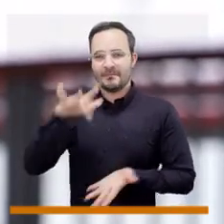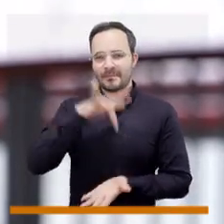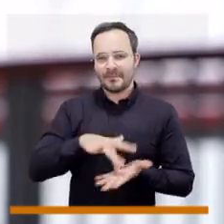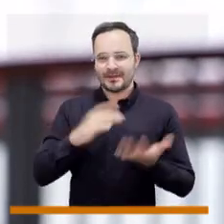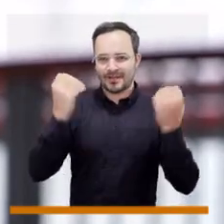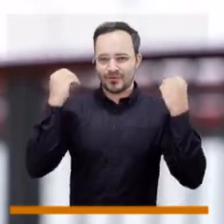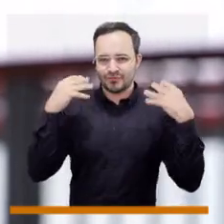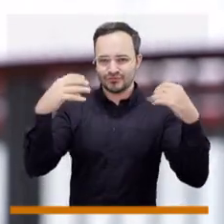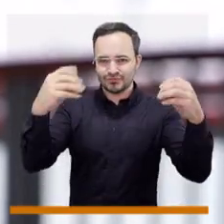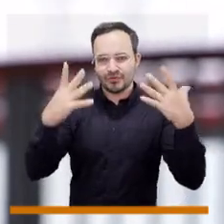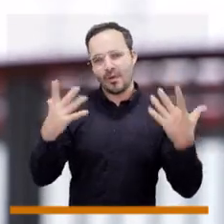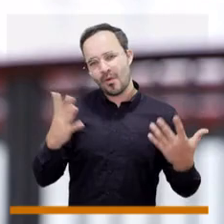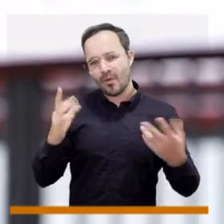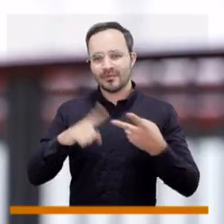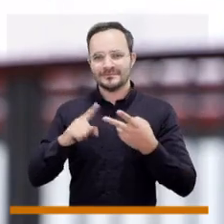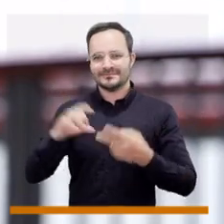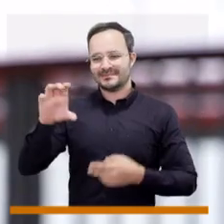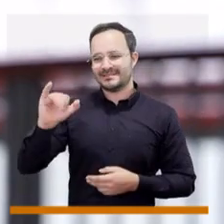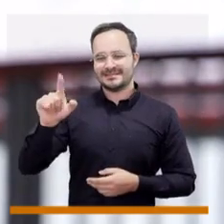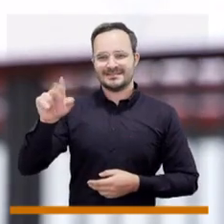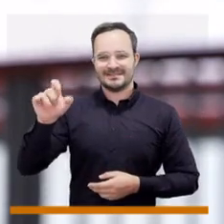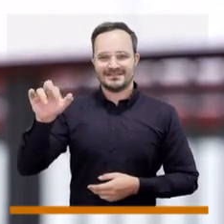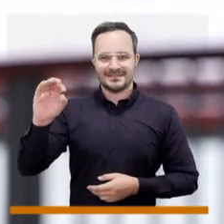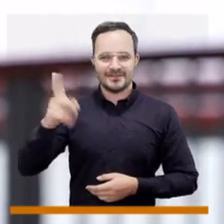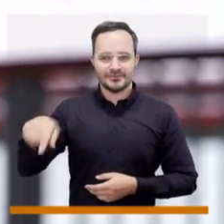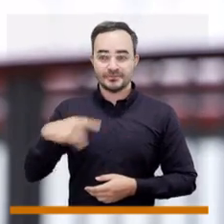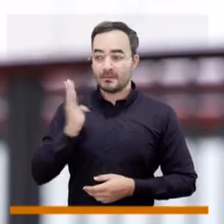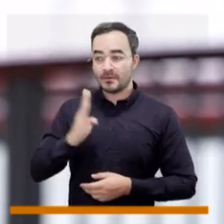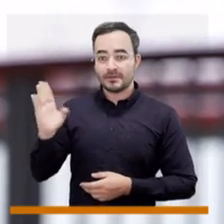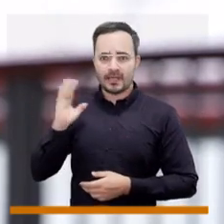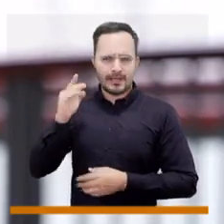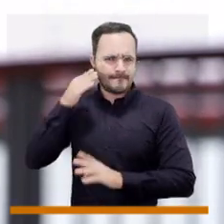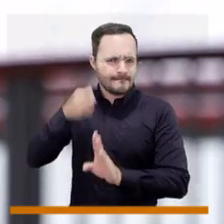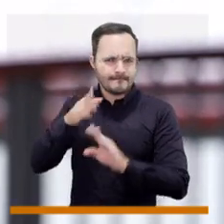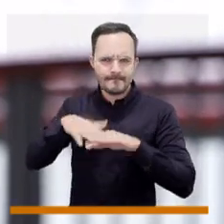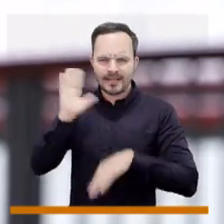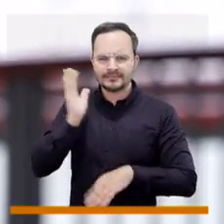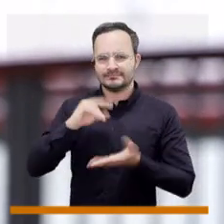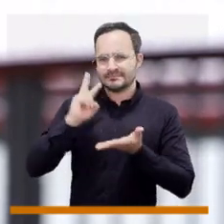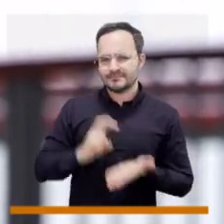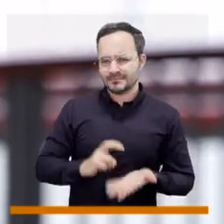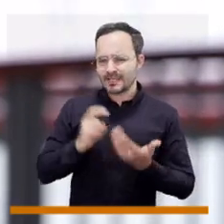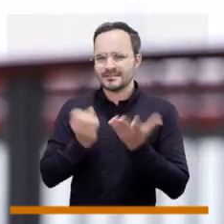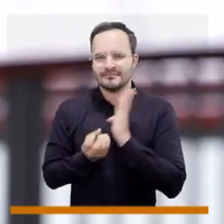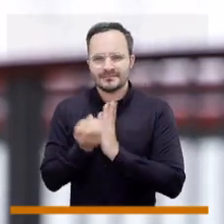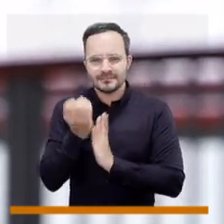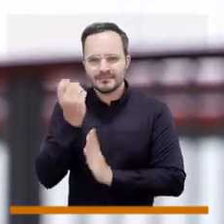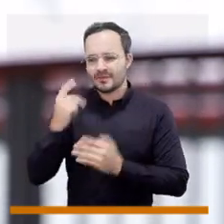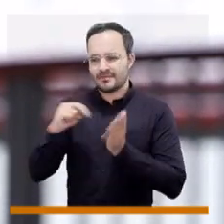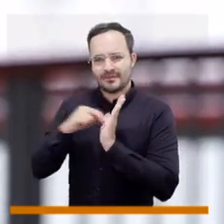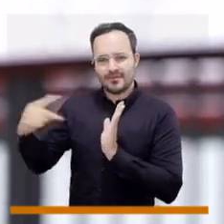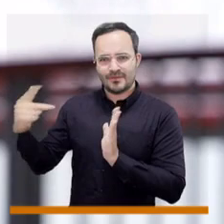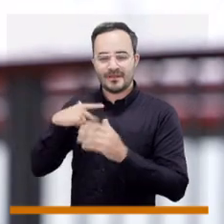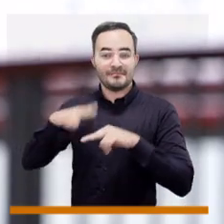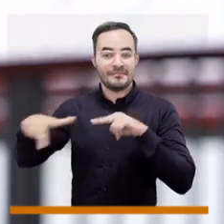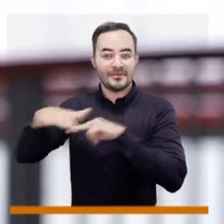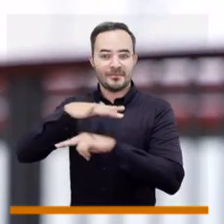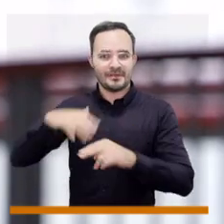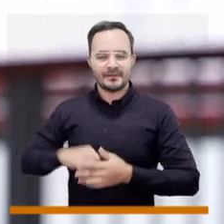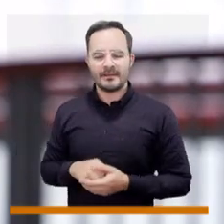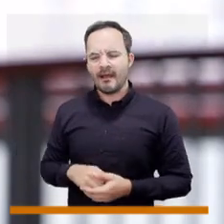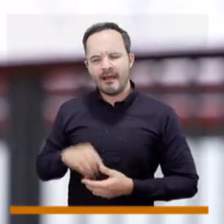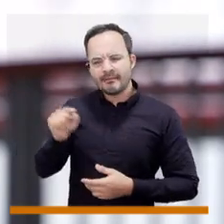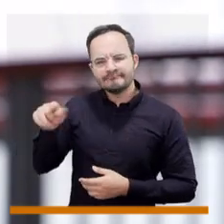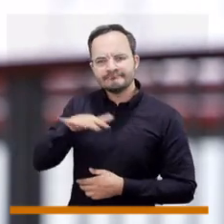Cisneros. Esta biblioteca, especializada en ciencias, industria, tecnología y medio ambiente, es motor del Distrito